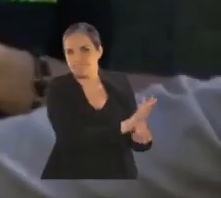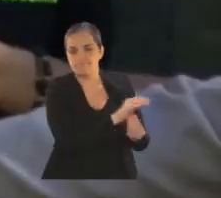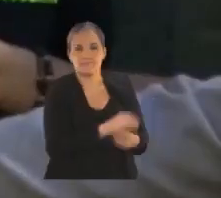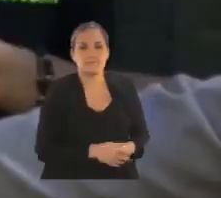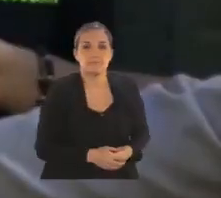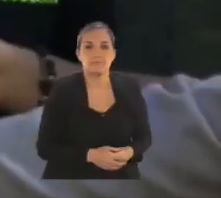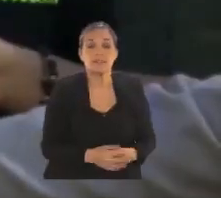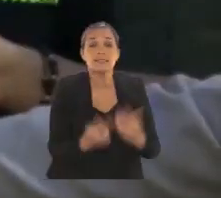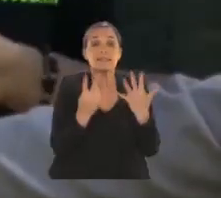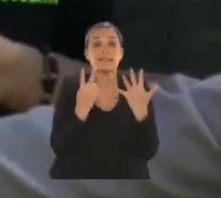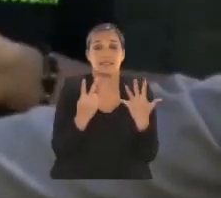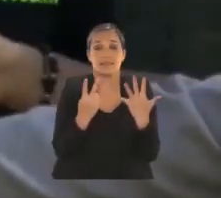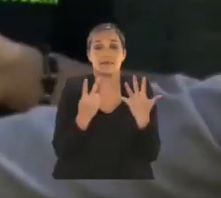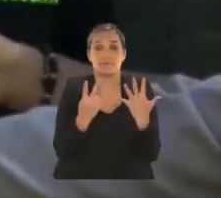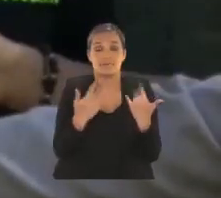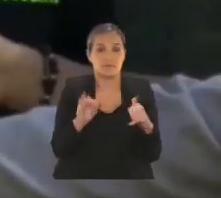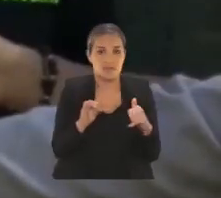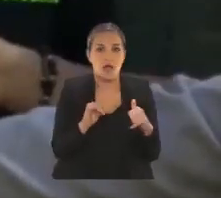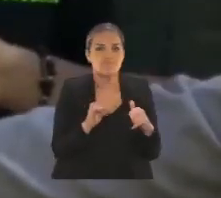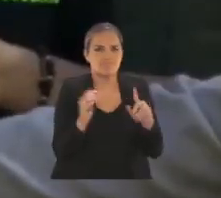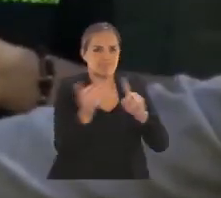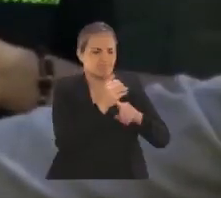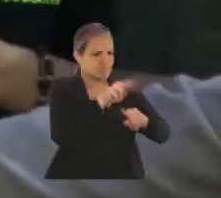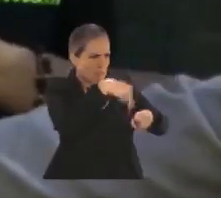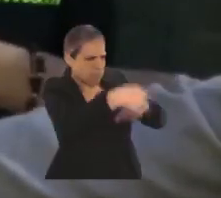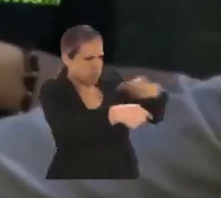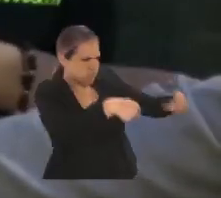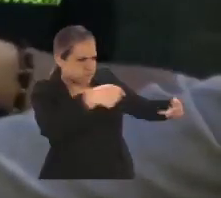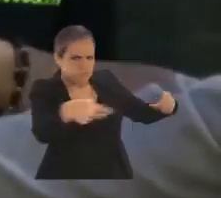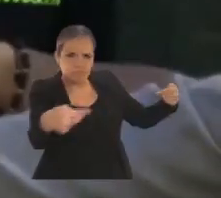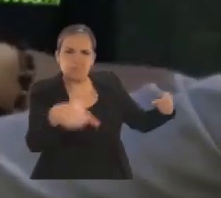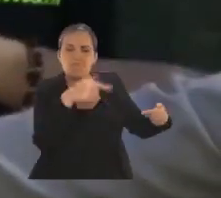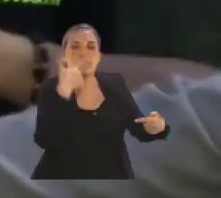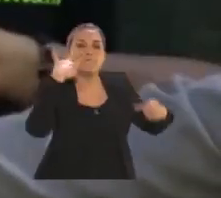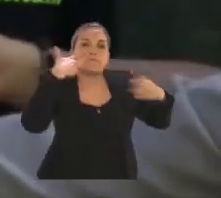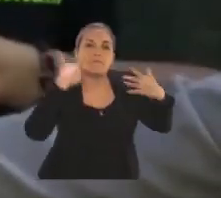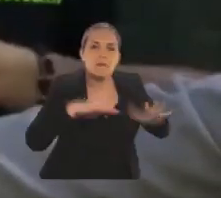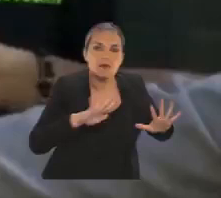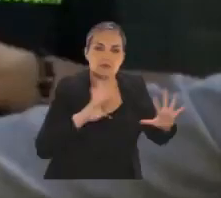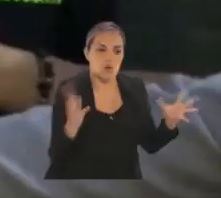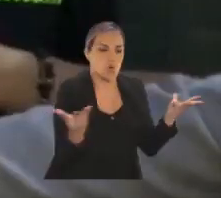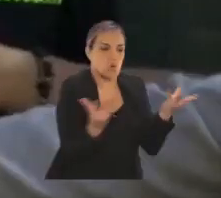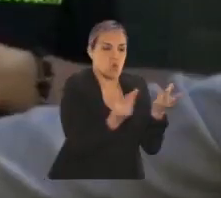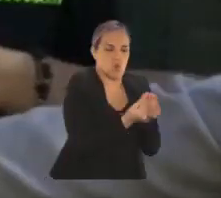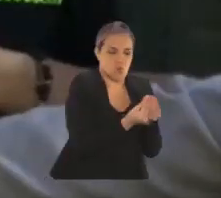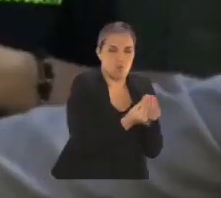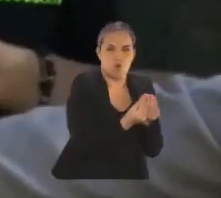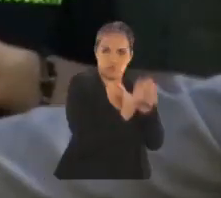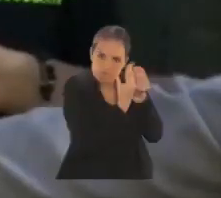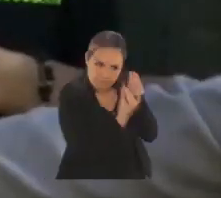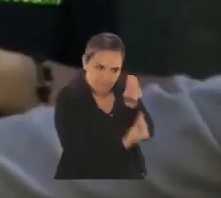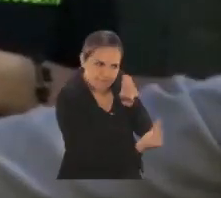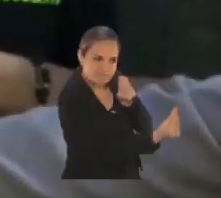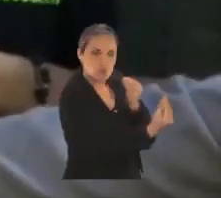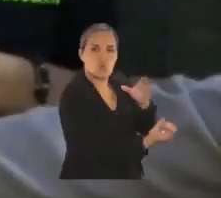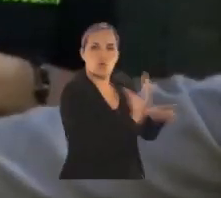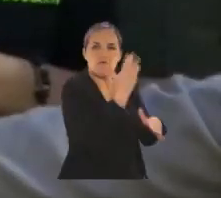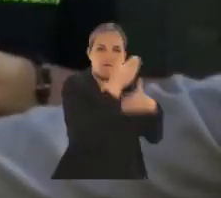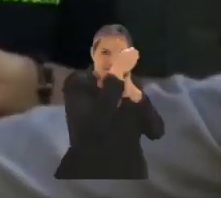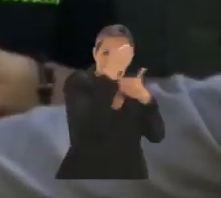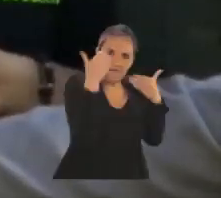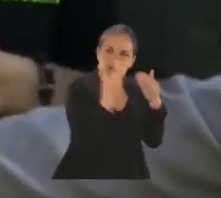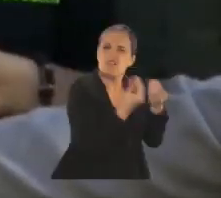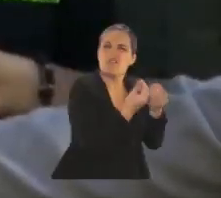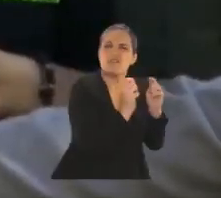7 cuerpos sin vida, al parecer integrantes de la estructura GAO Residual 48.